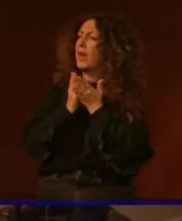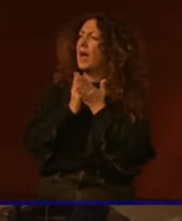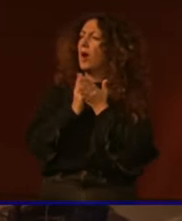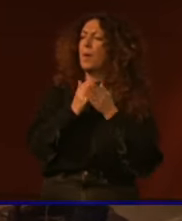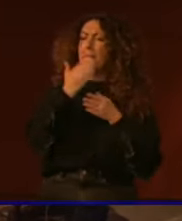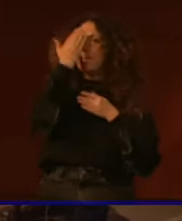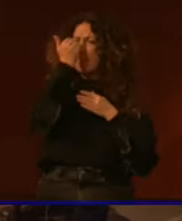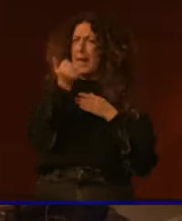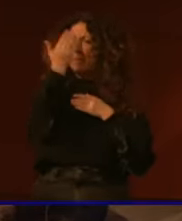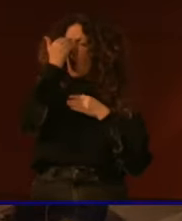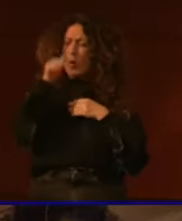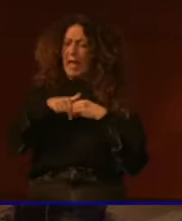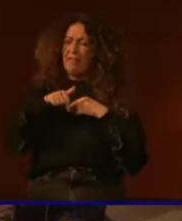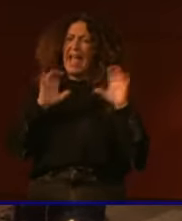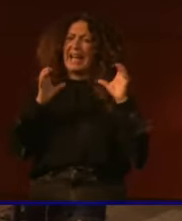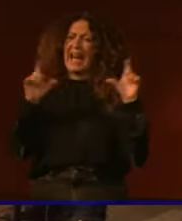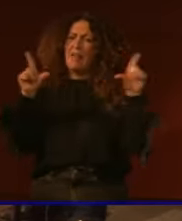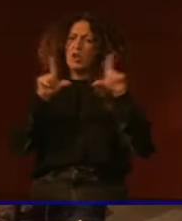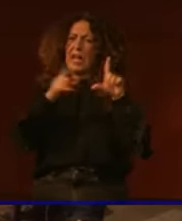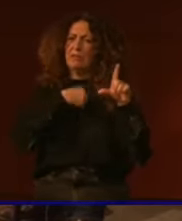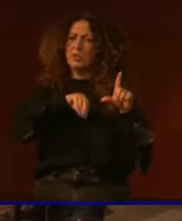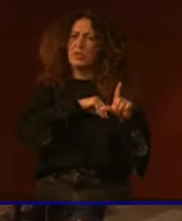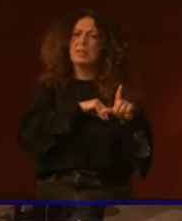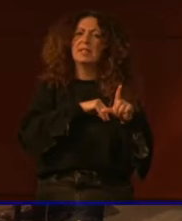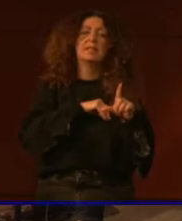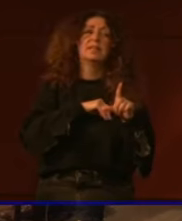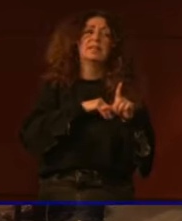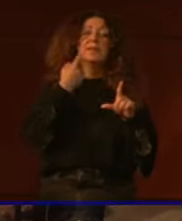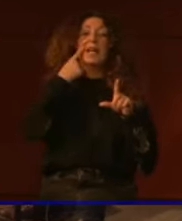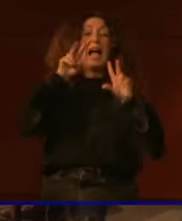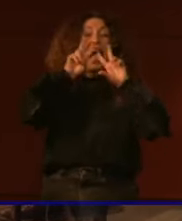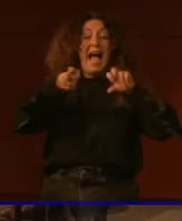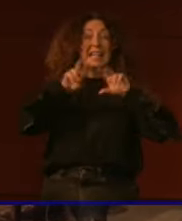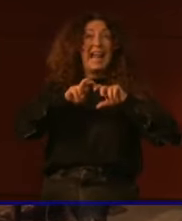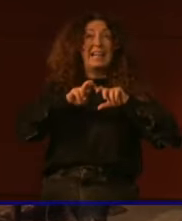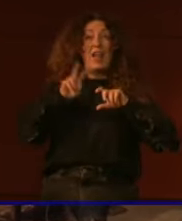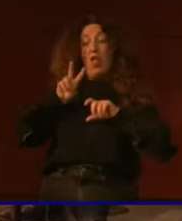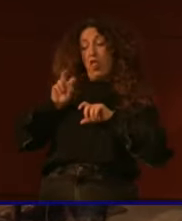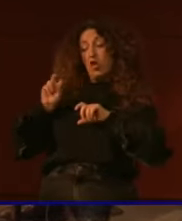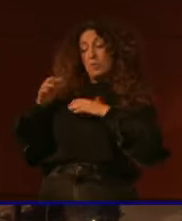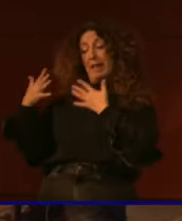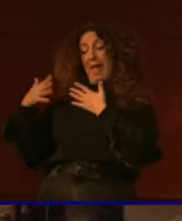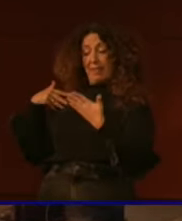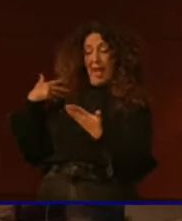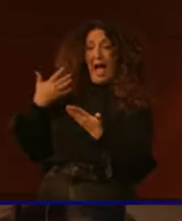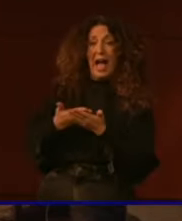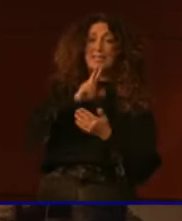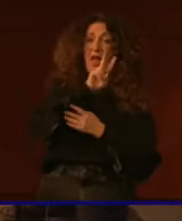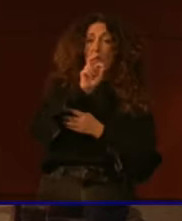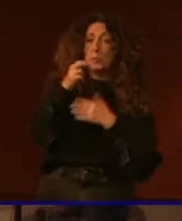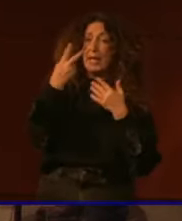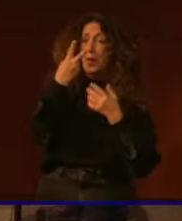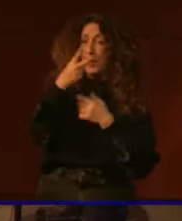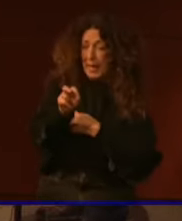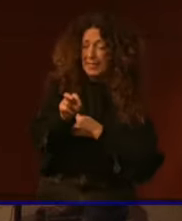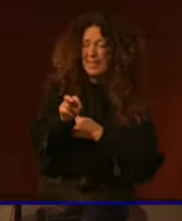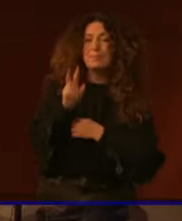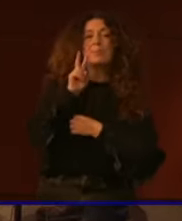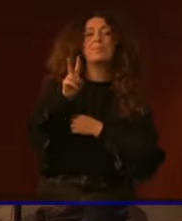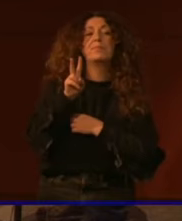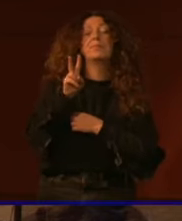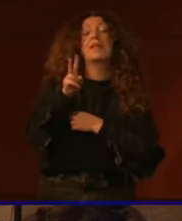de Radiotelevisión, de la corporación, pero he analizado desde el 2010 al 2020 cuáles son los derechos de